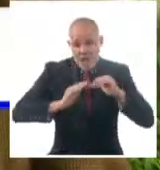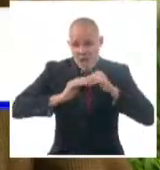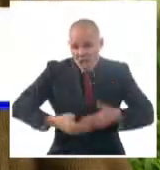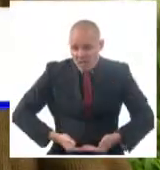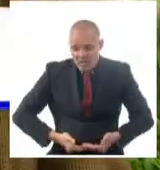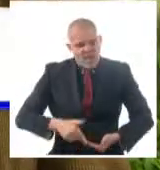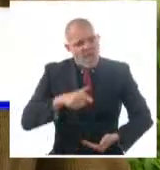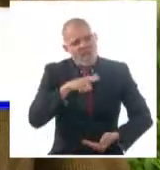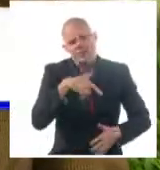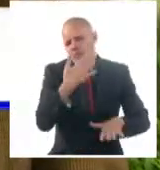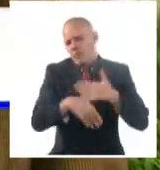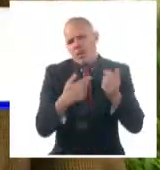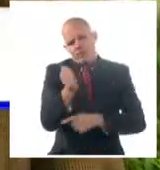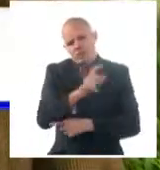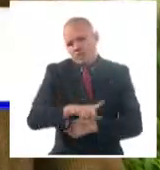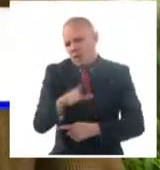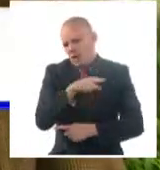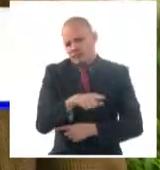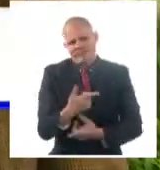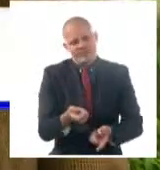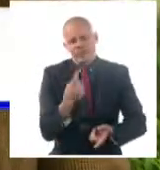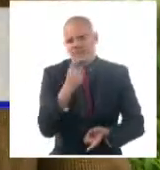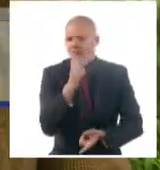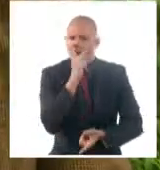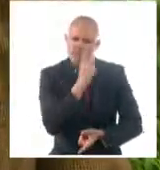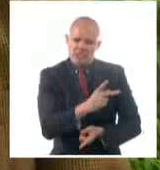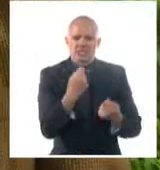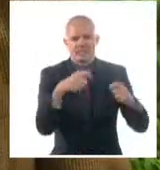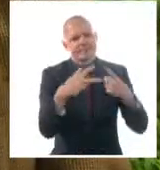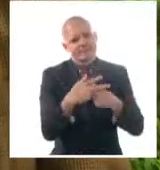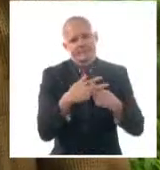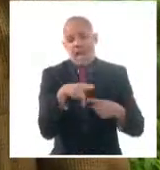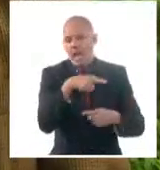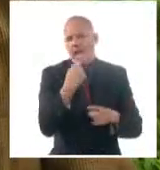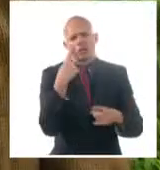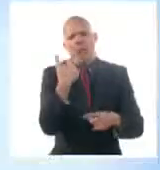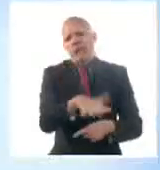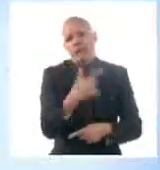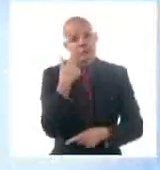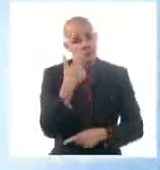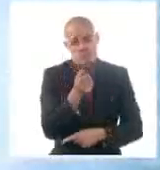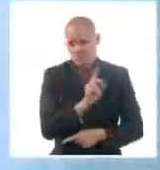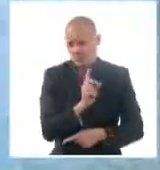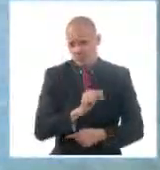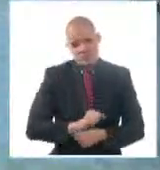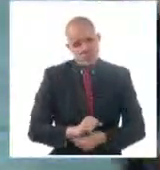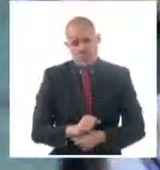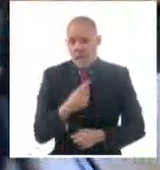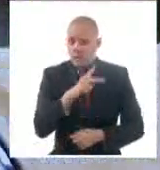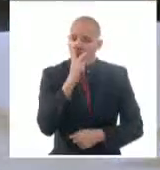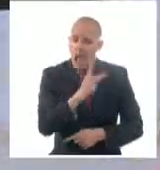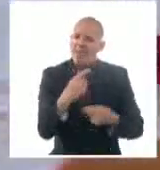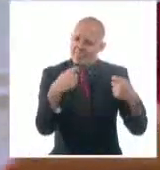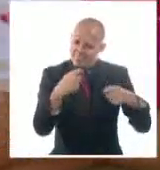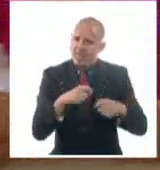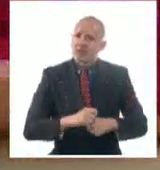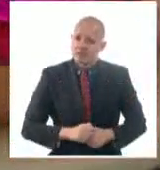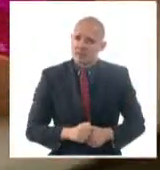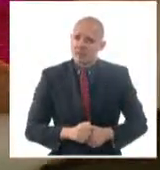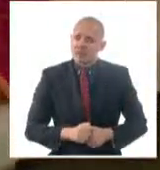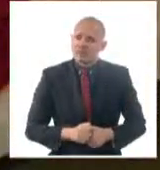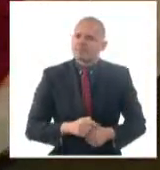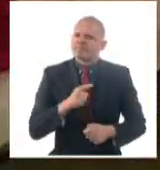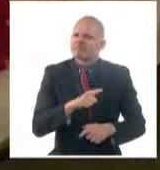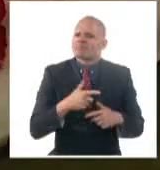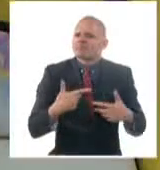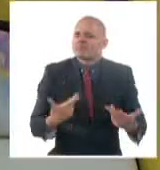cambiar. Es un problema social con el cual no podemos convivir. Y en él está dado no solamente la acción